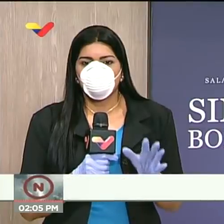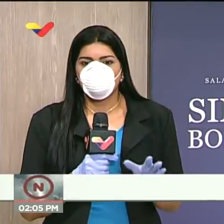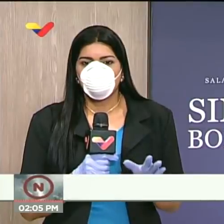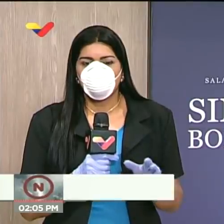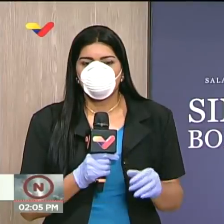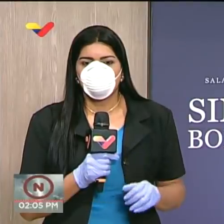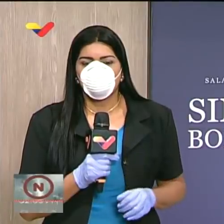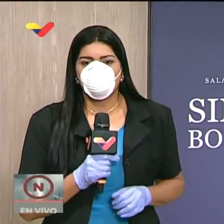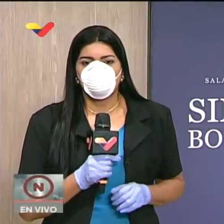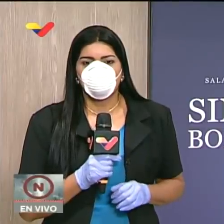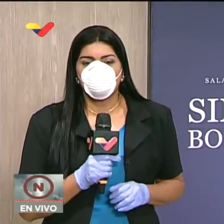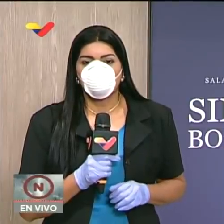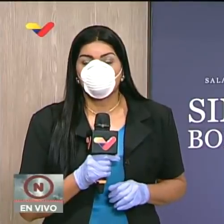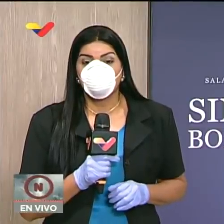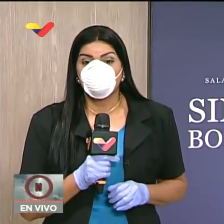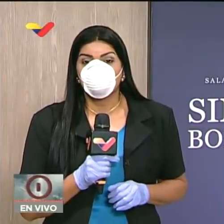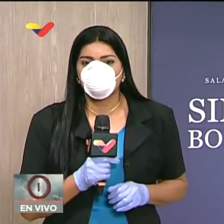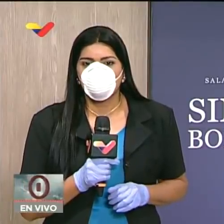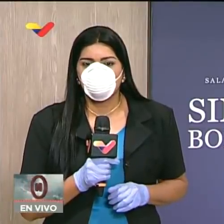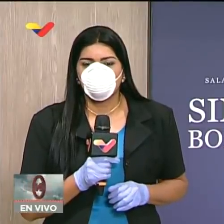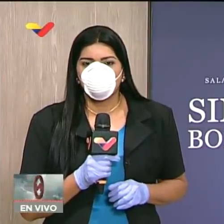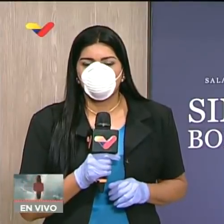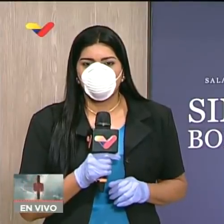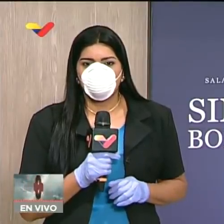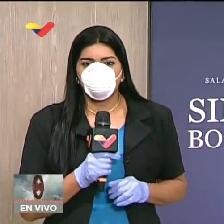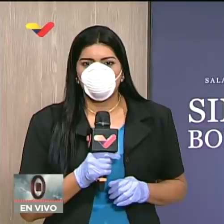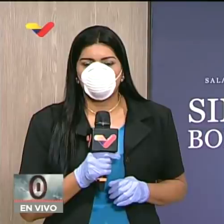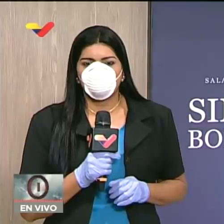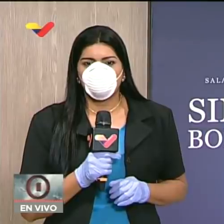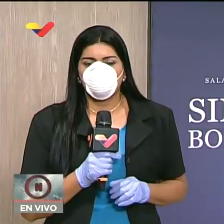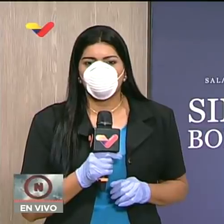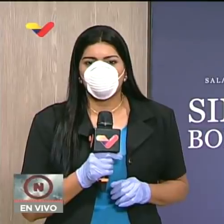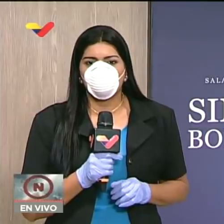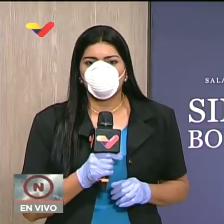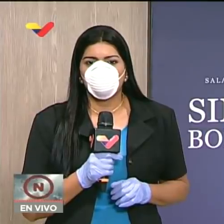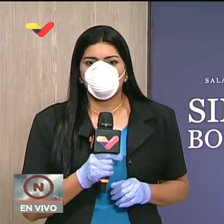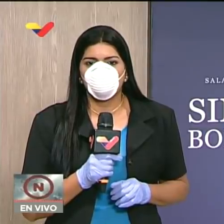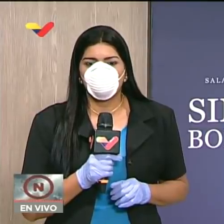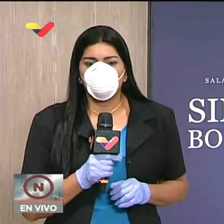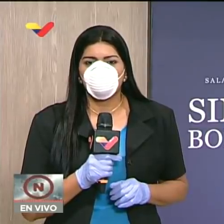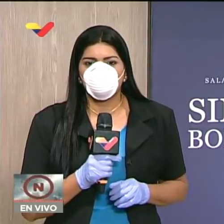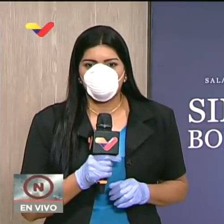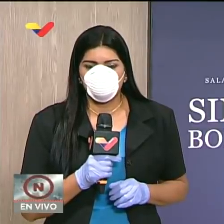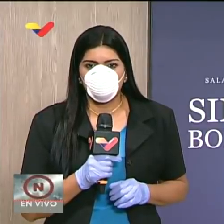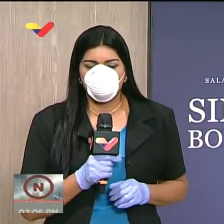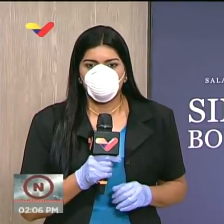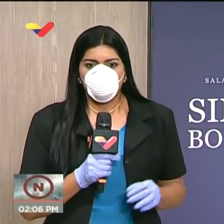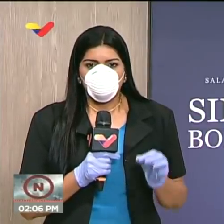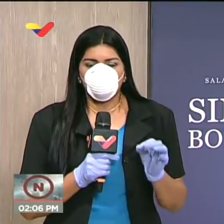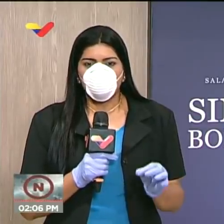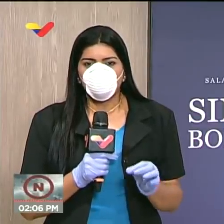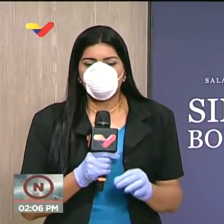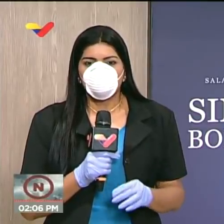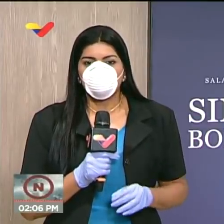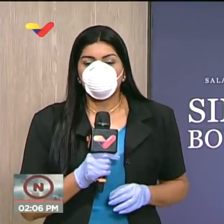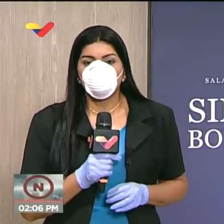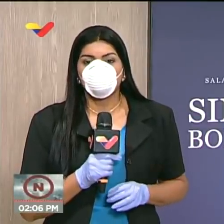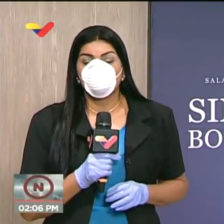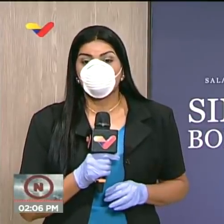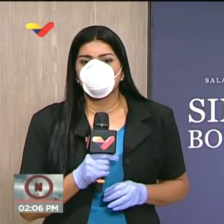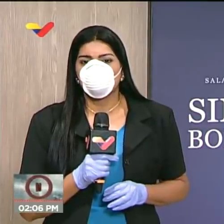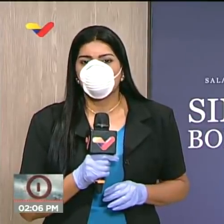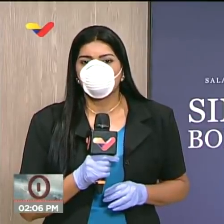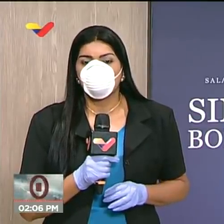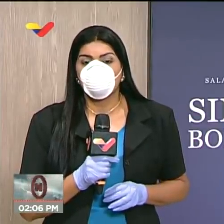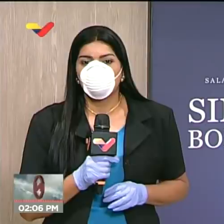Rodríguez, quien daba nuevas evidencias de la trama golpista sostenida contra Venezuela por parte del gobierno de Colombia y de Estados Unidos, que buscaba el